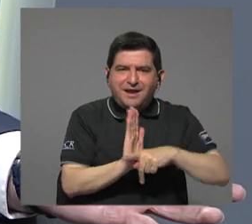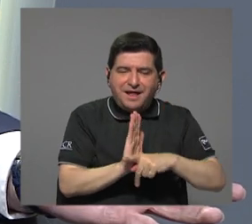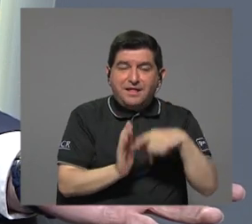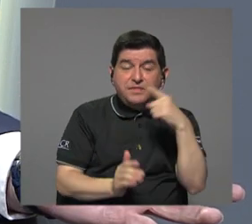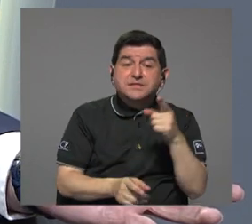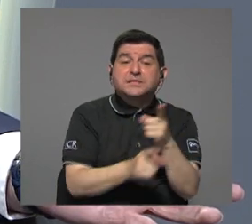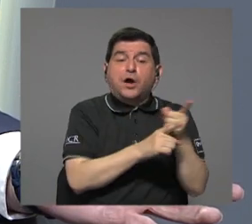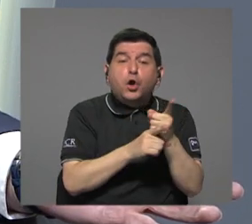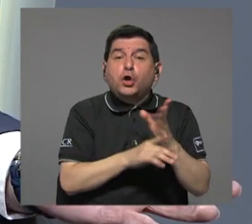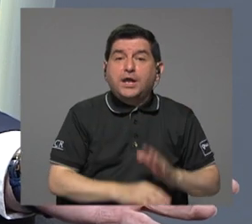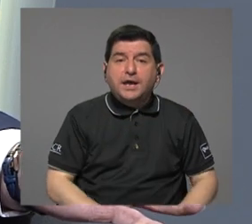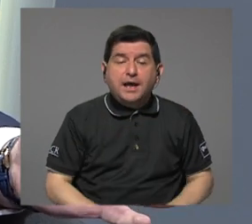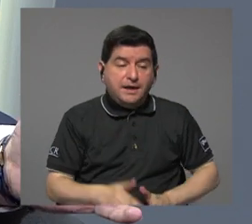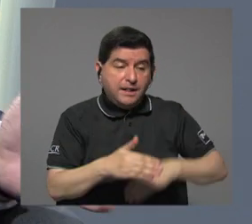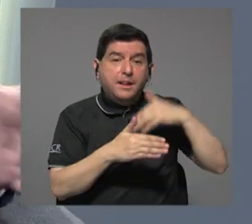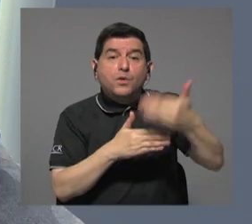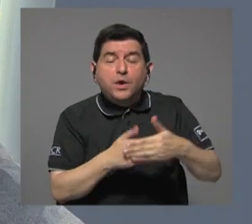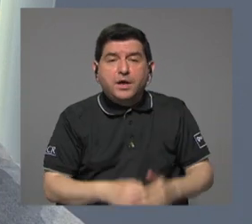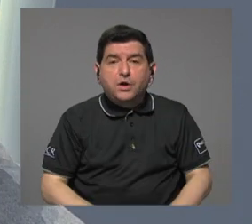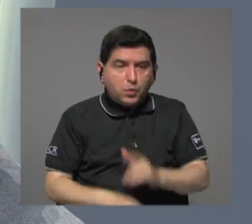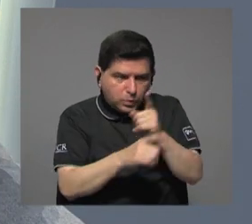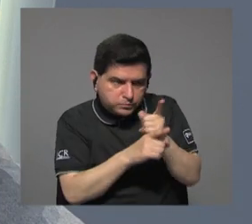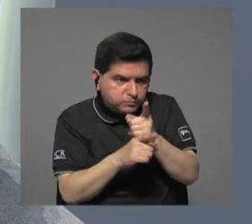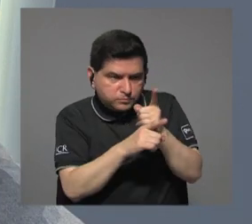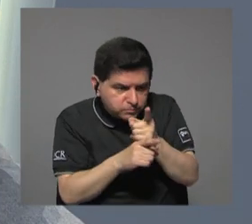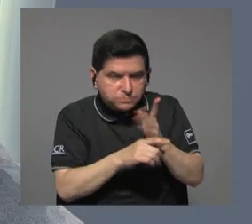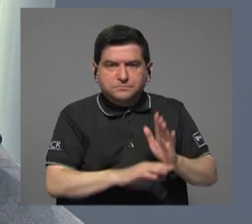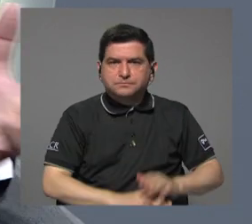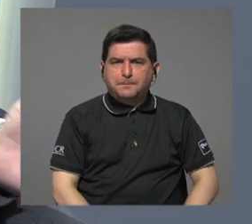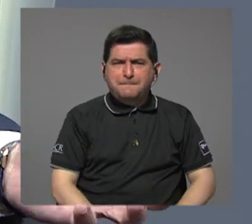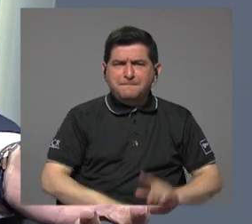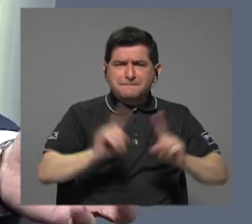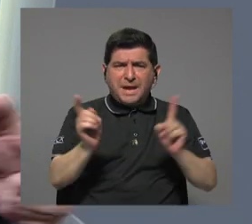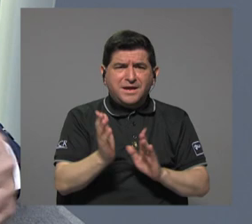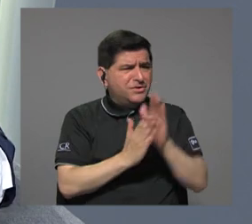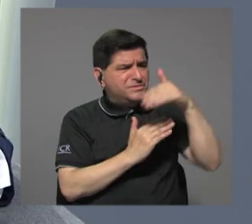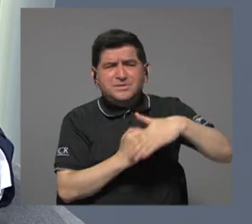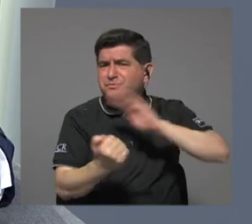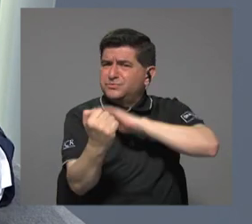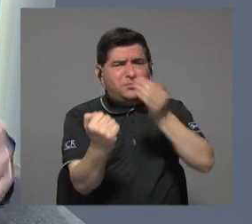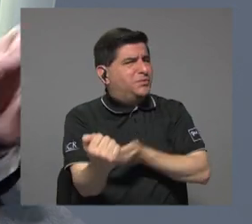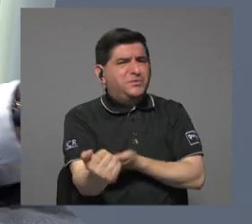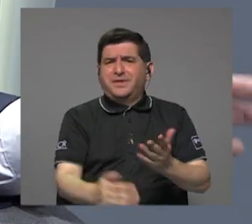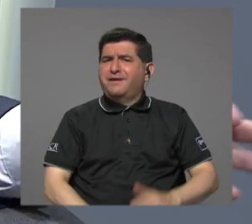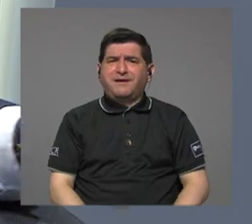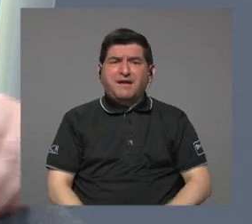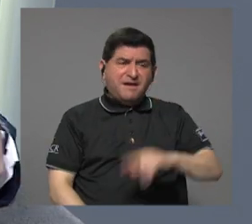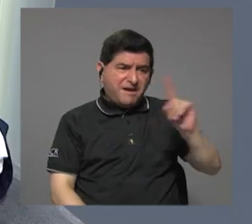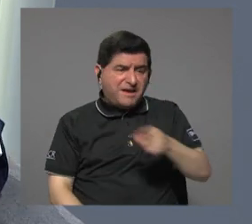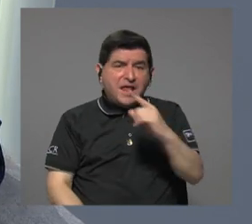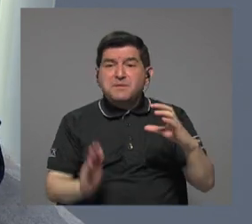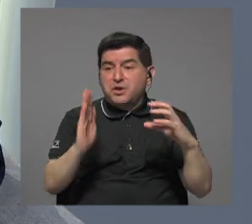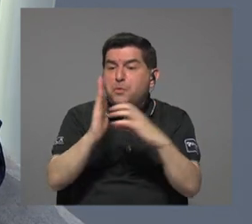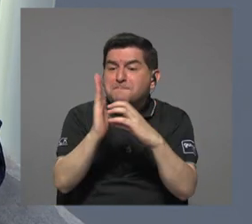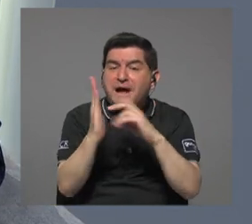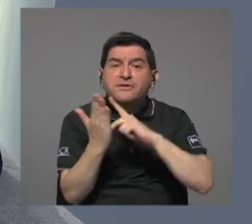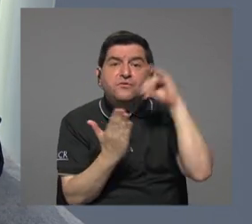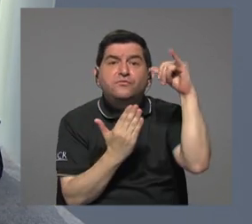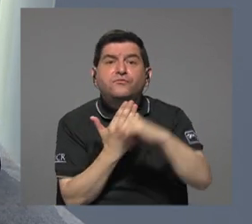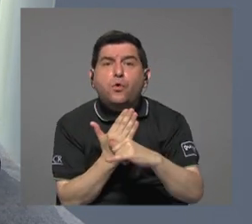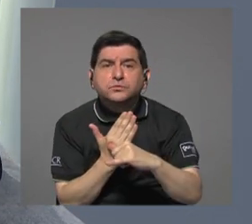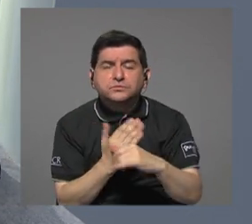y posteriormente corregir esas partes pero se excedió en el poder y eliminó párrafos del proyecto